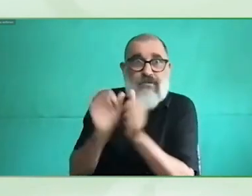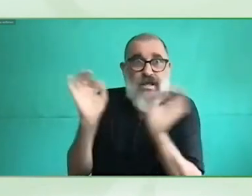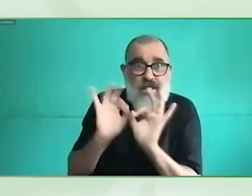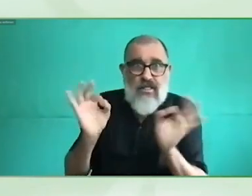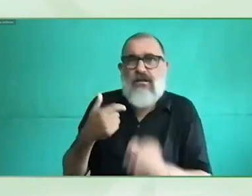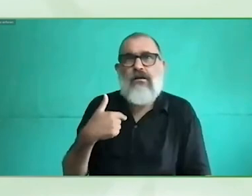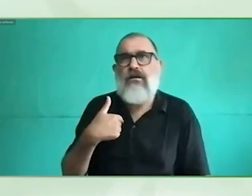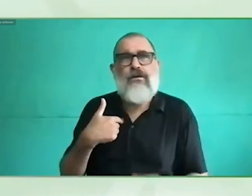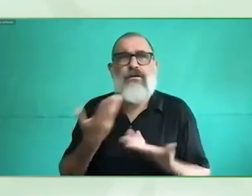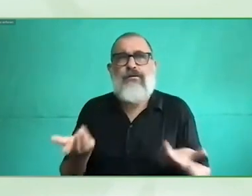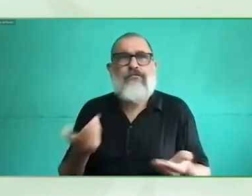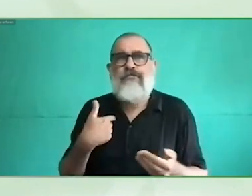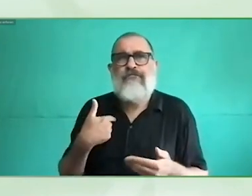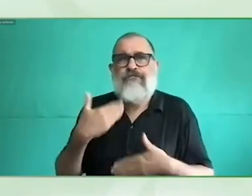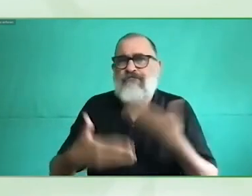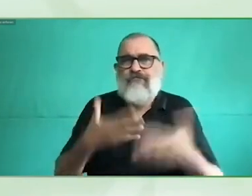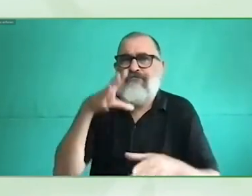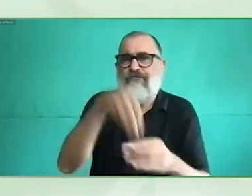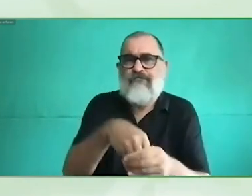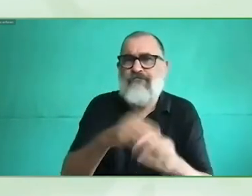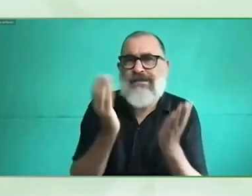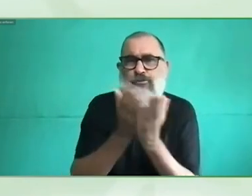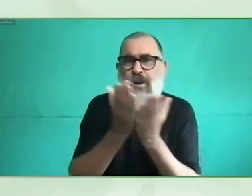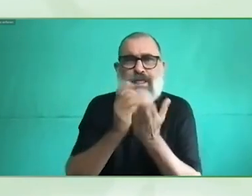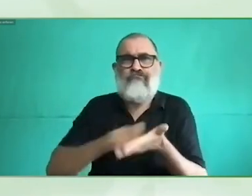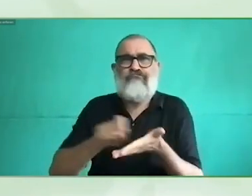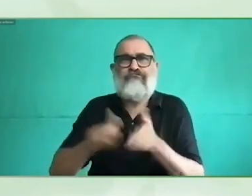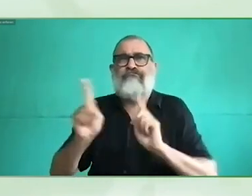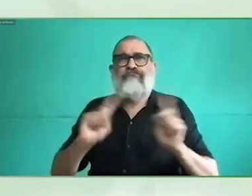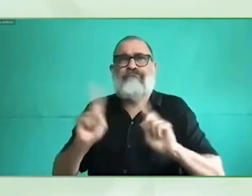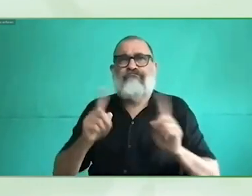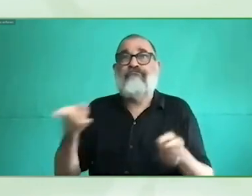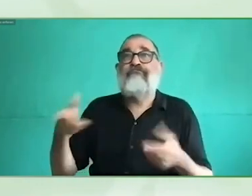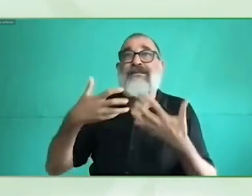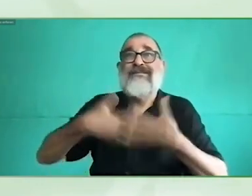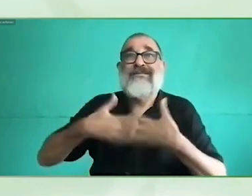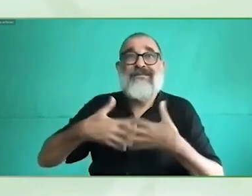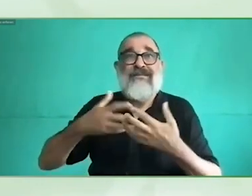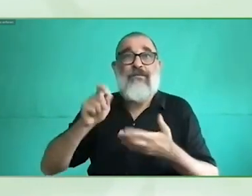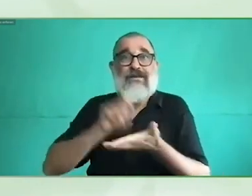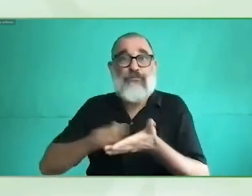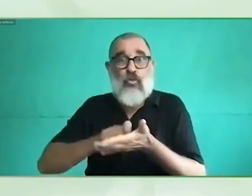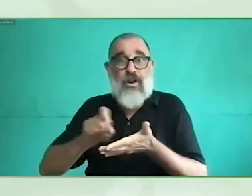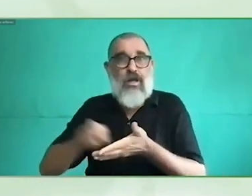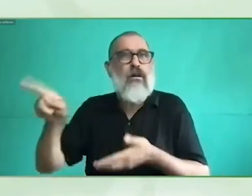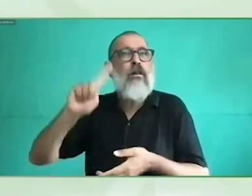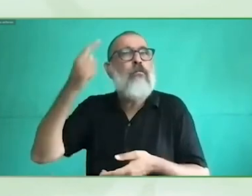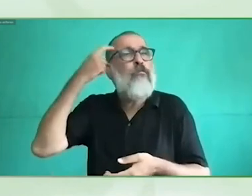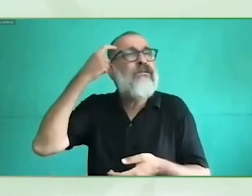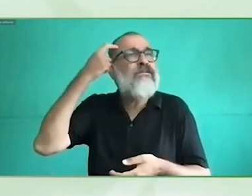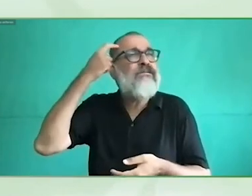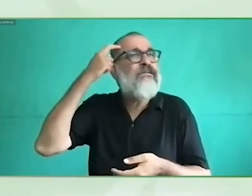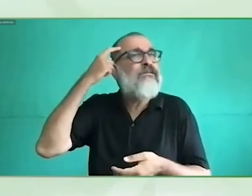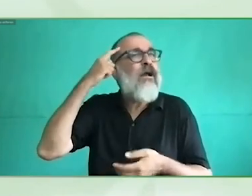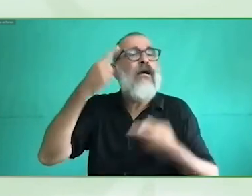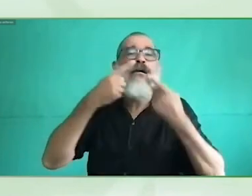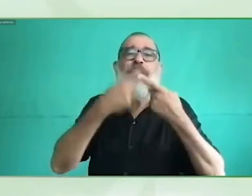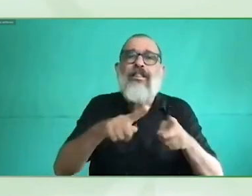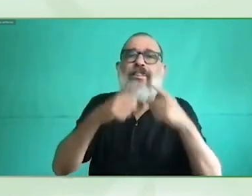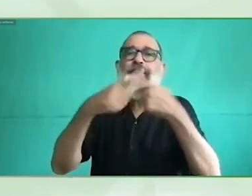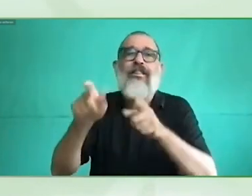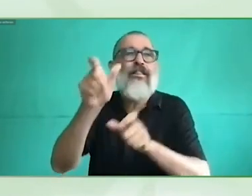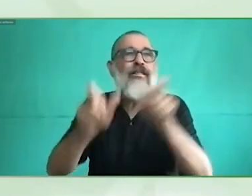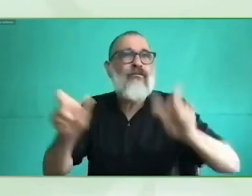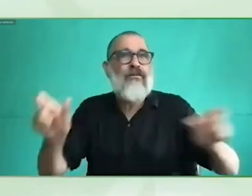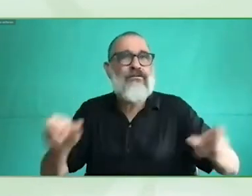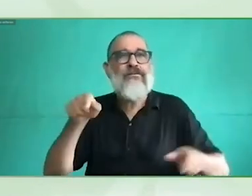funcionamos distinto sino todas entonces de eso también es una barrera Empezando por